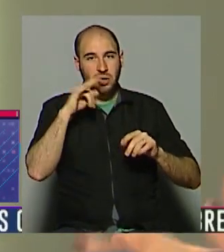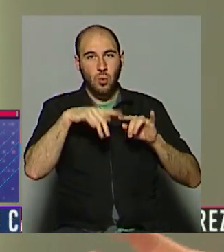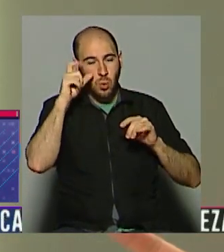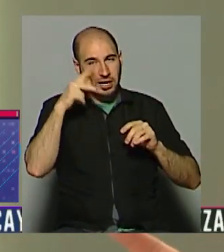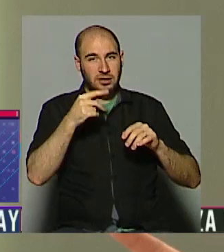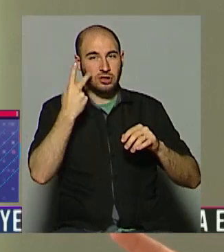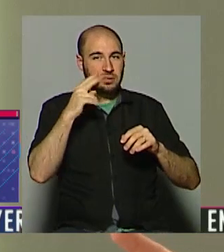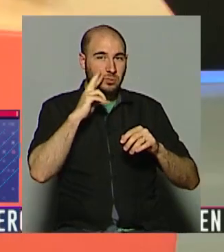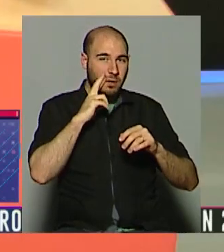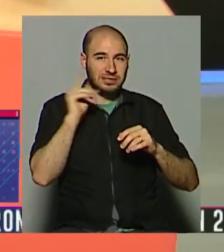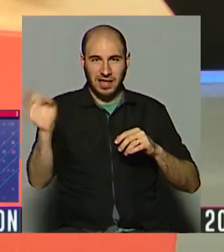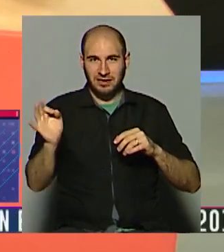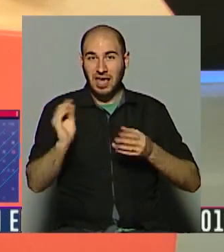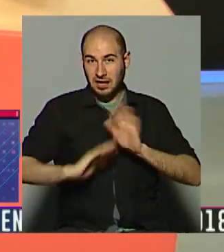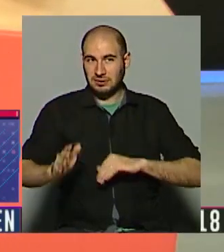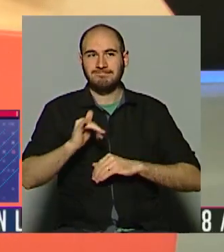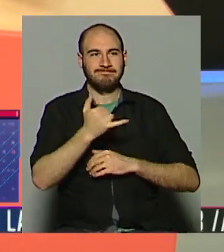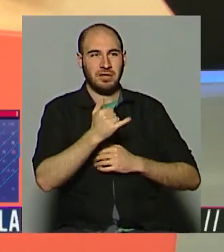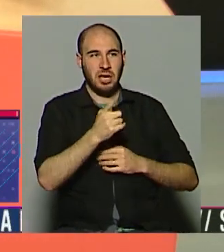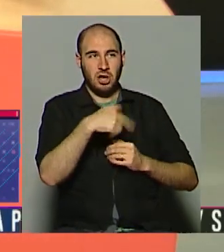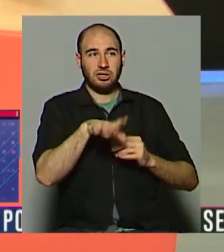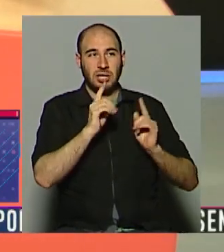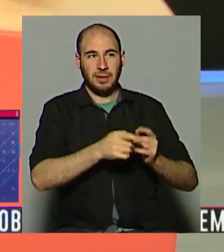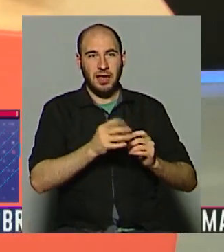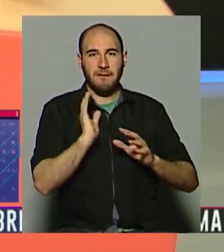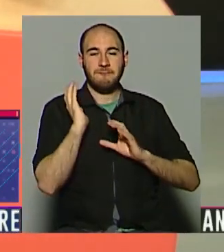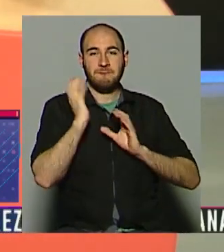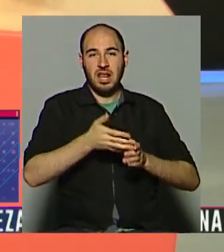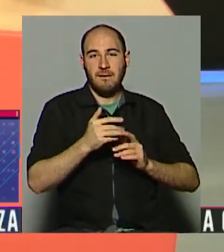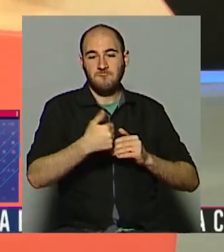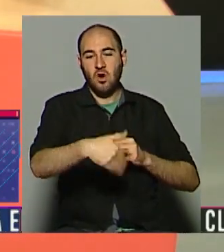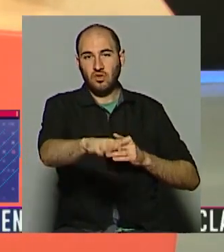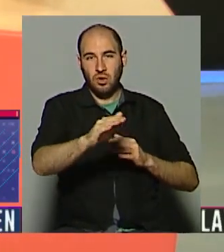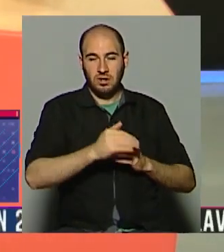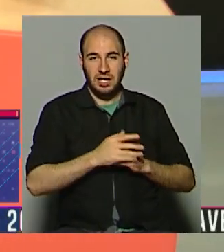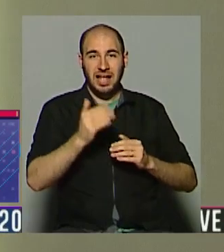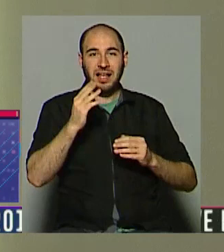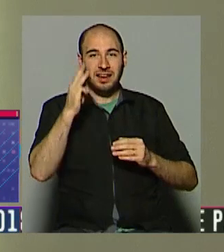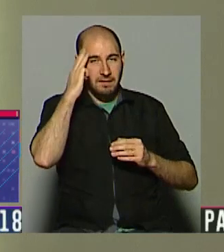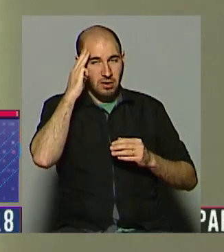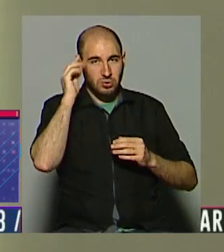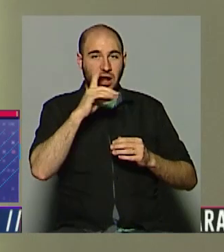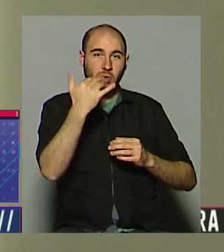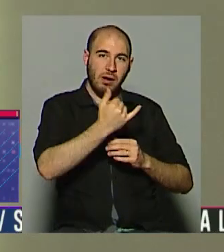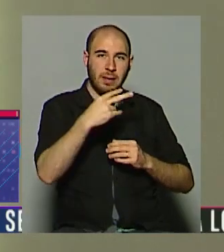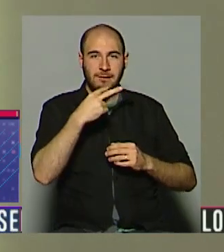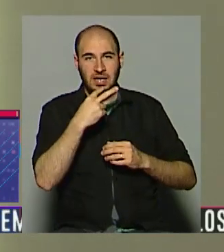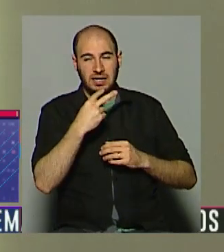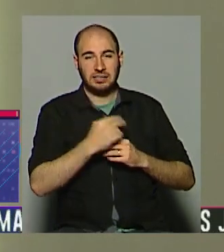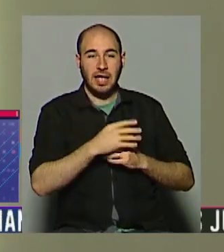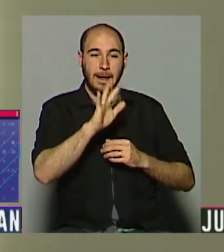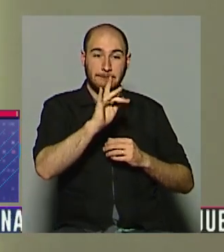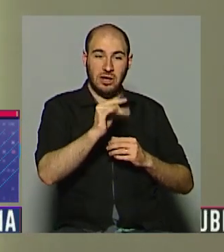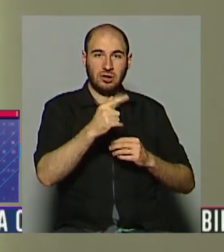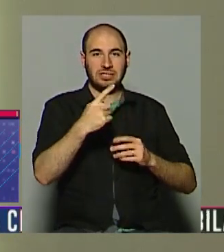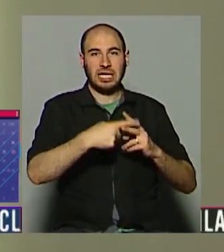saben lo que van haciendo. Claro, nosotros vamos a estar también en la Feria del Futuro, en la Nave Cultural, jueves y viernes. El miércoles